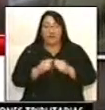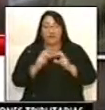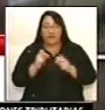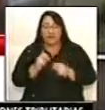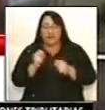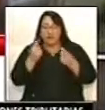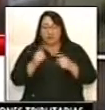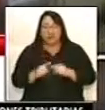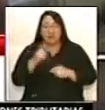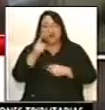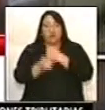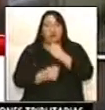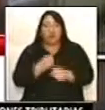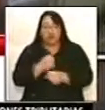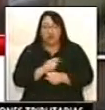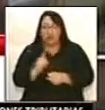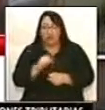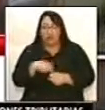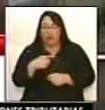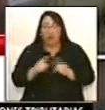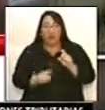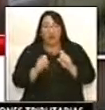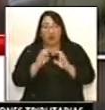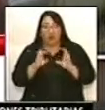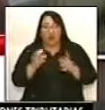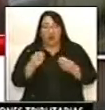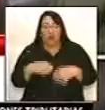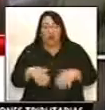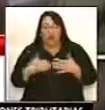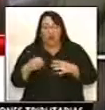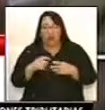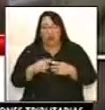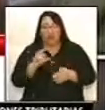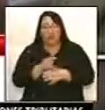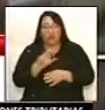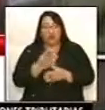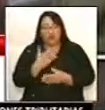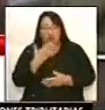de acá a un año y no de acá a unos días, que podría ser perjudicial. Muchas gracias.